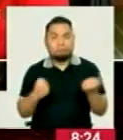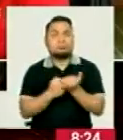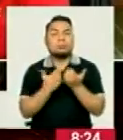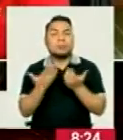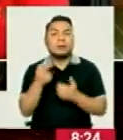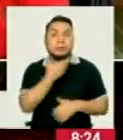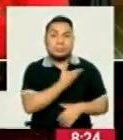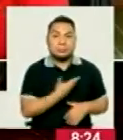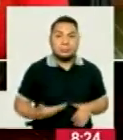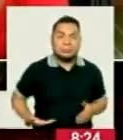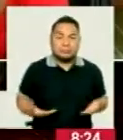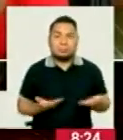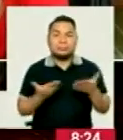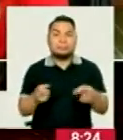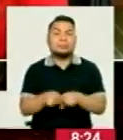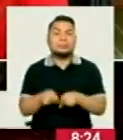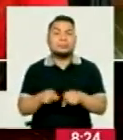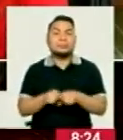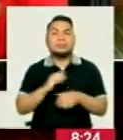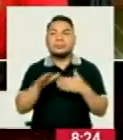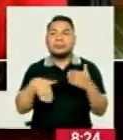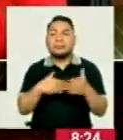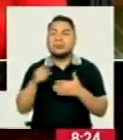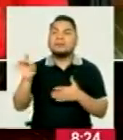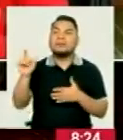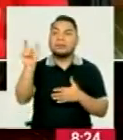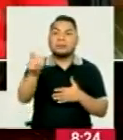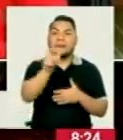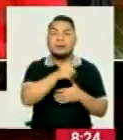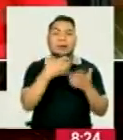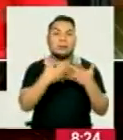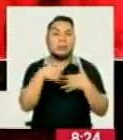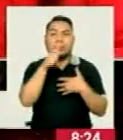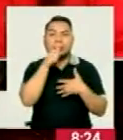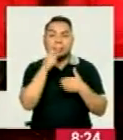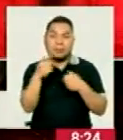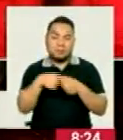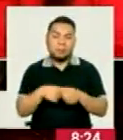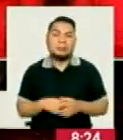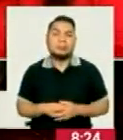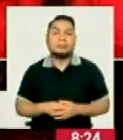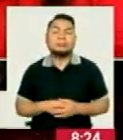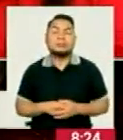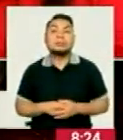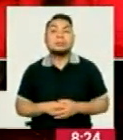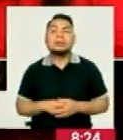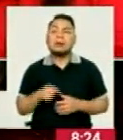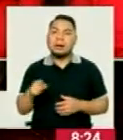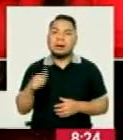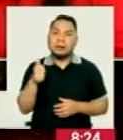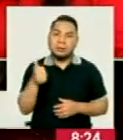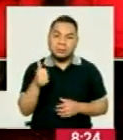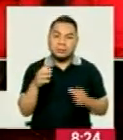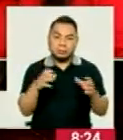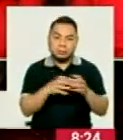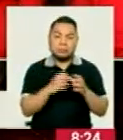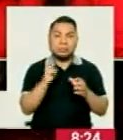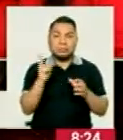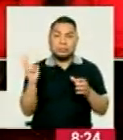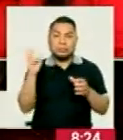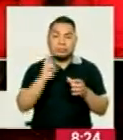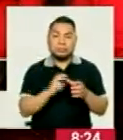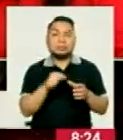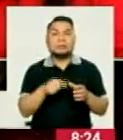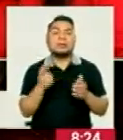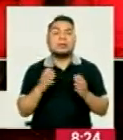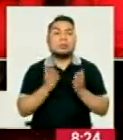Estado, ¿no?, de los niveles subnacionales y también de la empresa privada. ¿Qué significa? ¿Que todas estas 10 entidades, dos entidades que participan